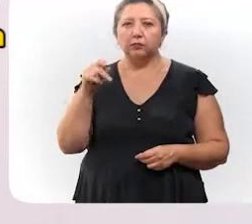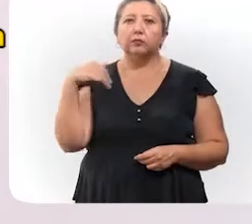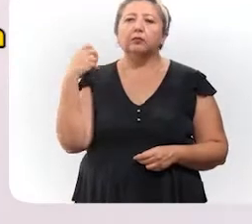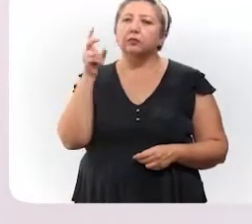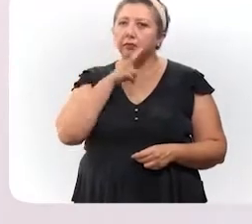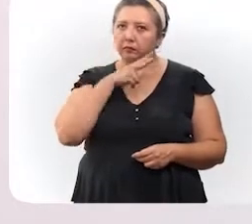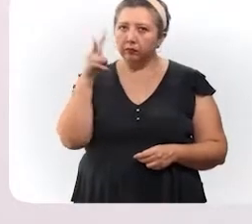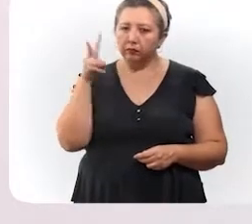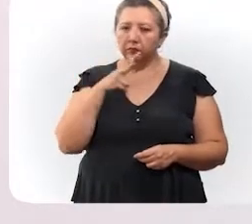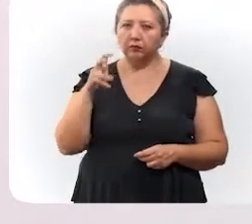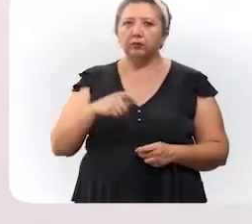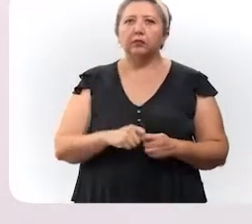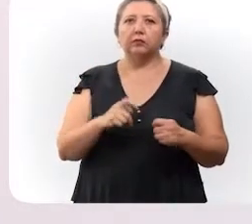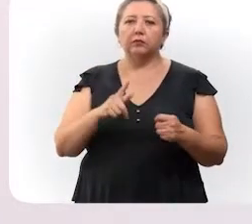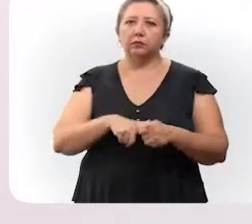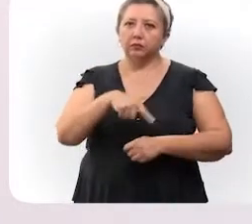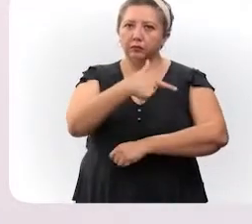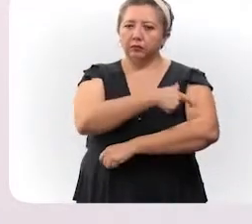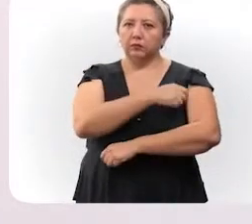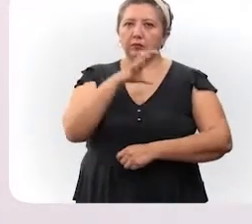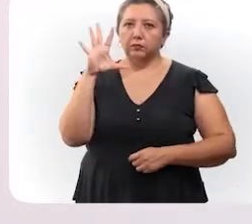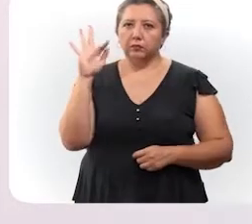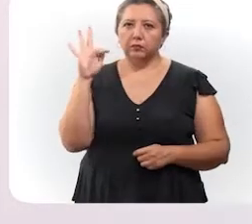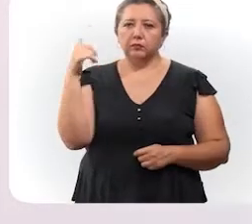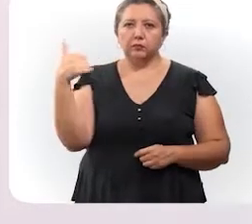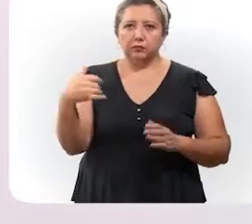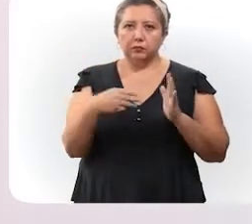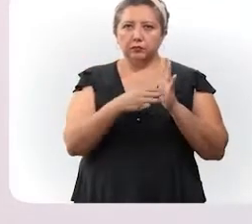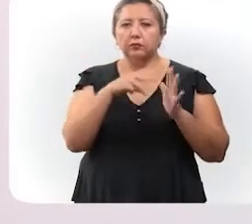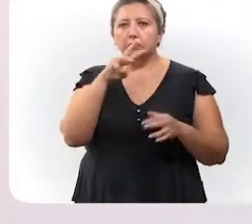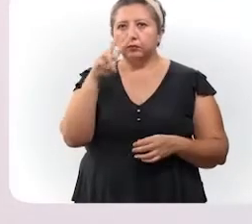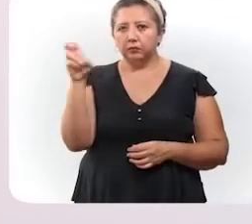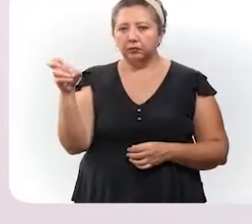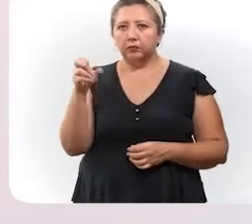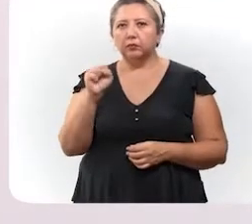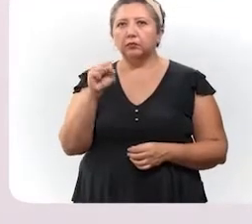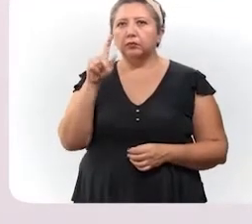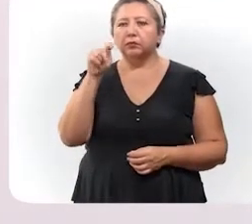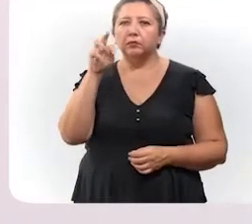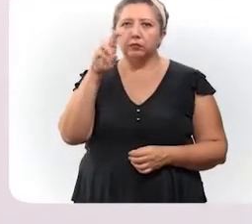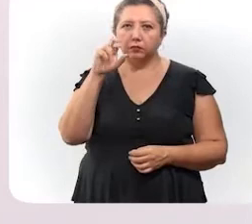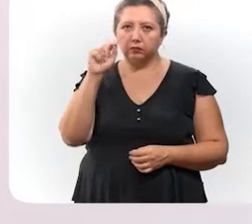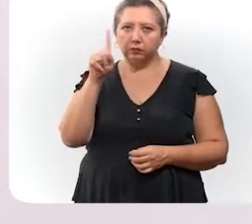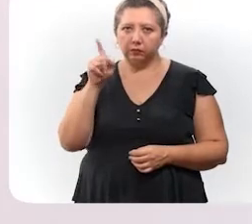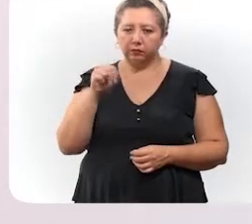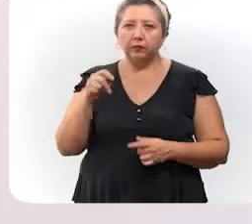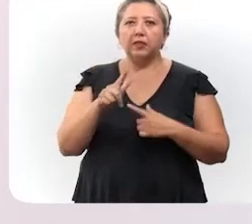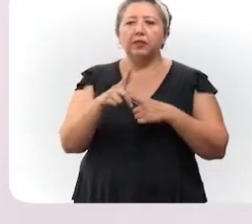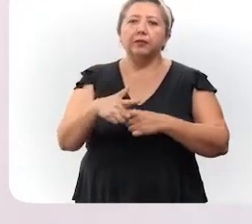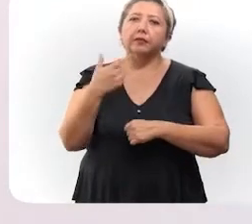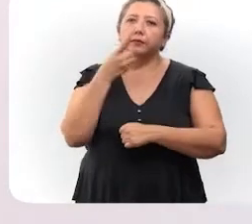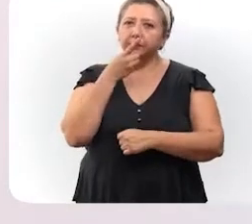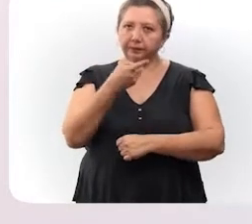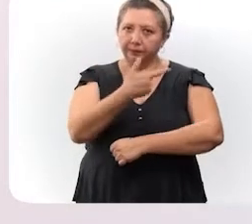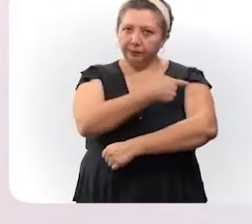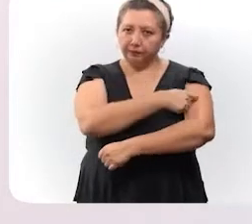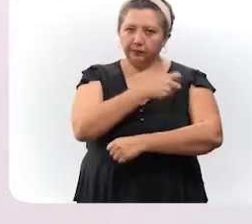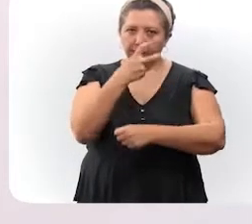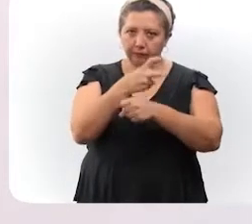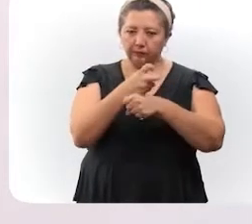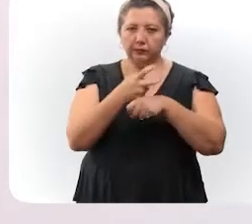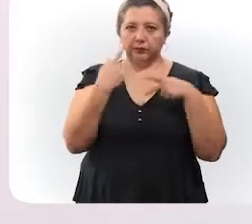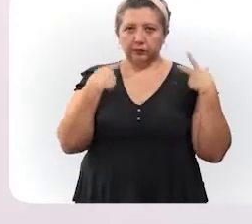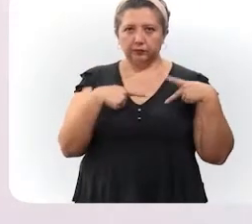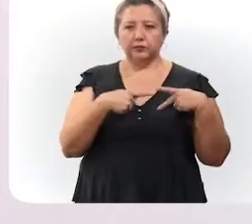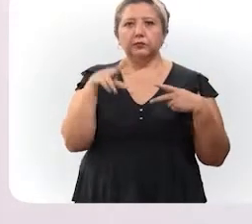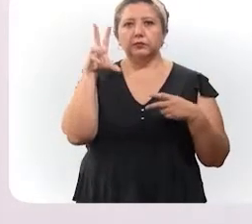Valladolid. Del total de vacunas, 46.200 son de la marca AstraZeneca para seguir con la administración de la segunda dosis